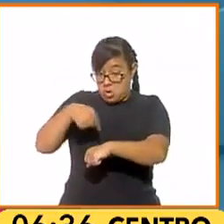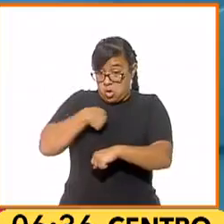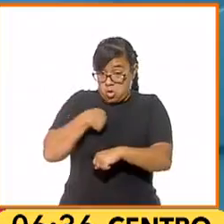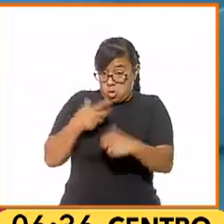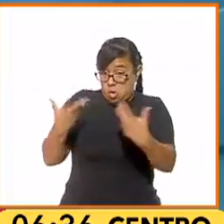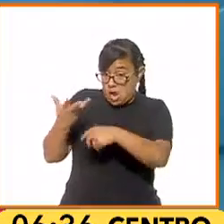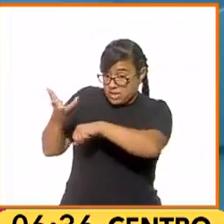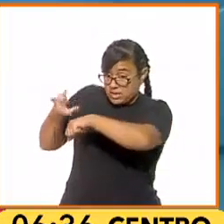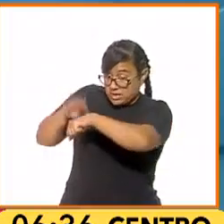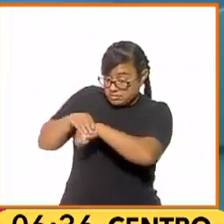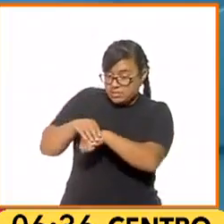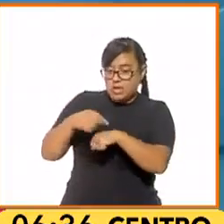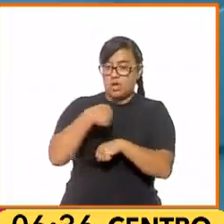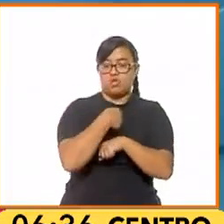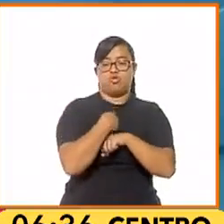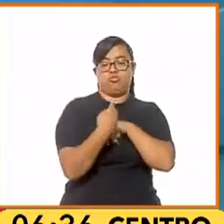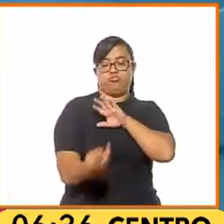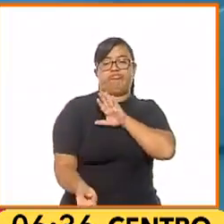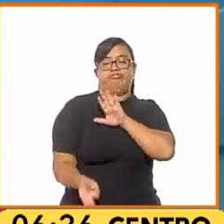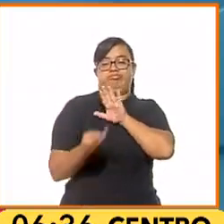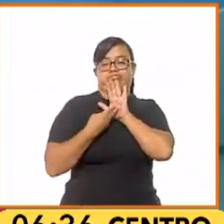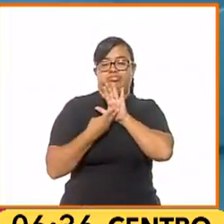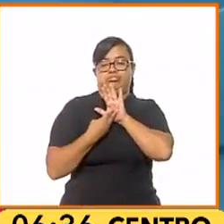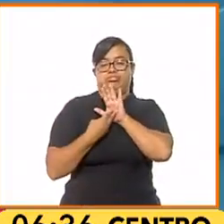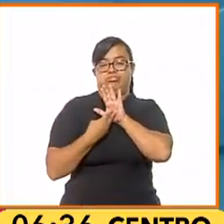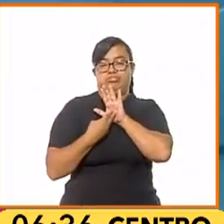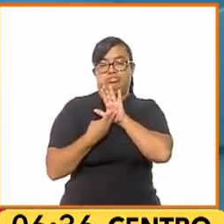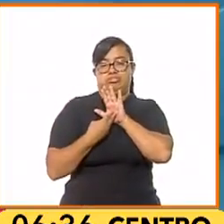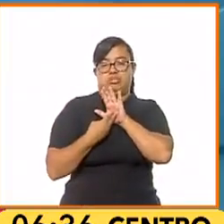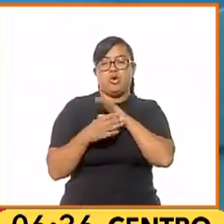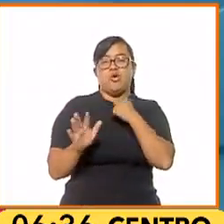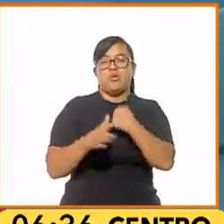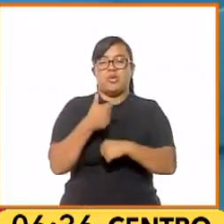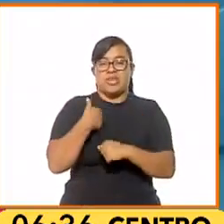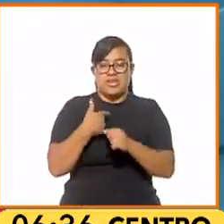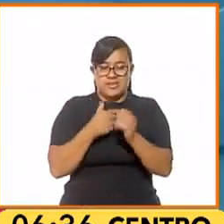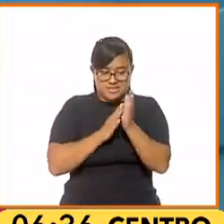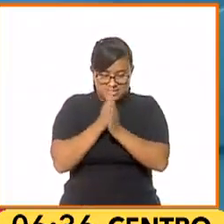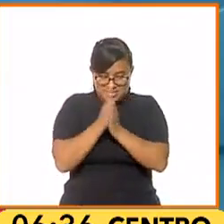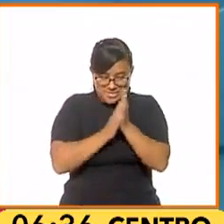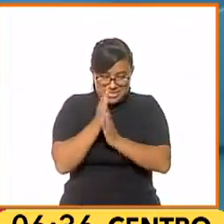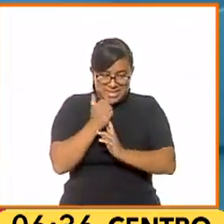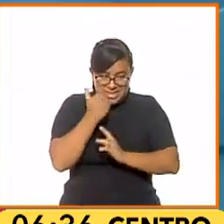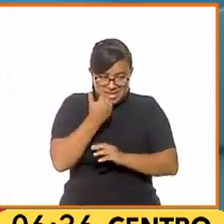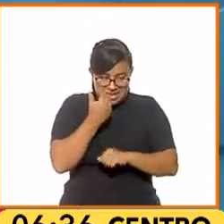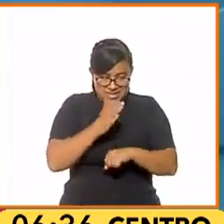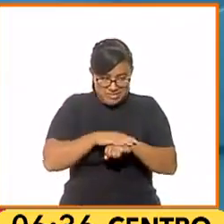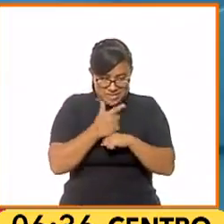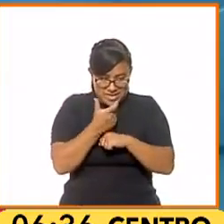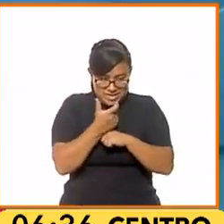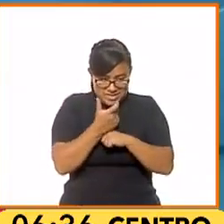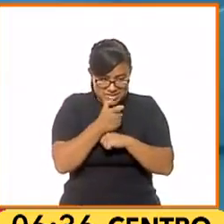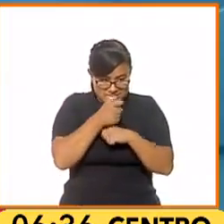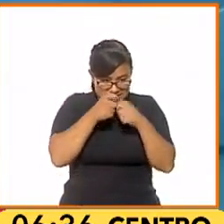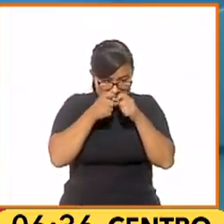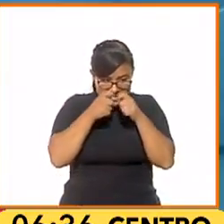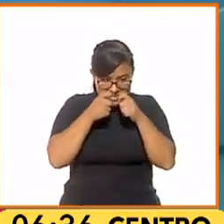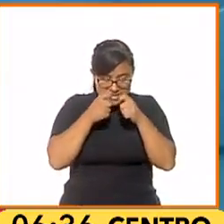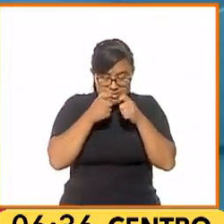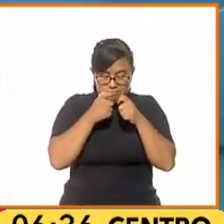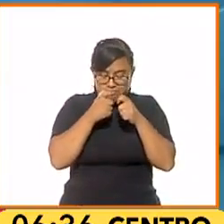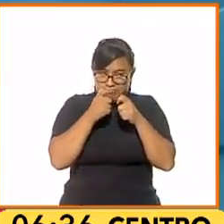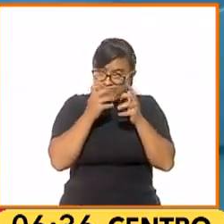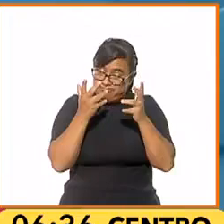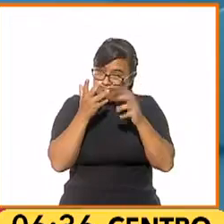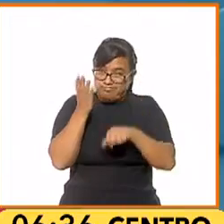en esa voracidad o en esa intentona de adquirir más ingresos por esa vía. Yo creo